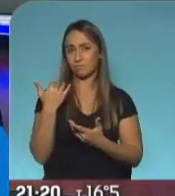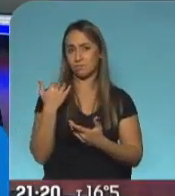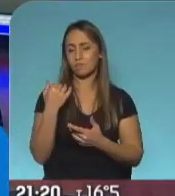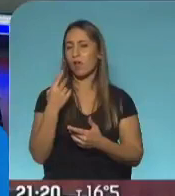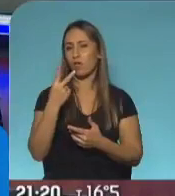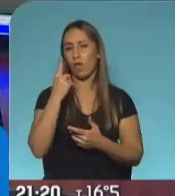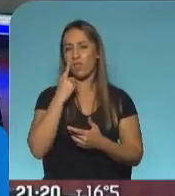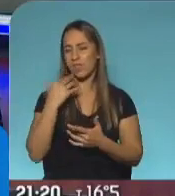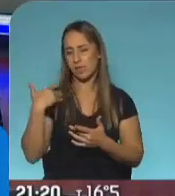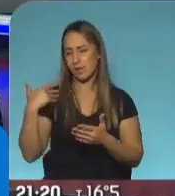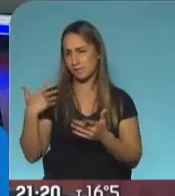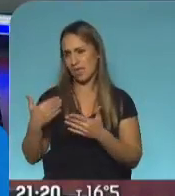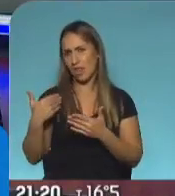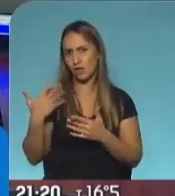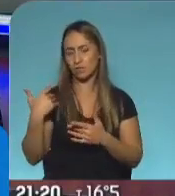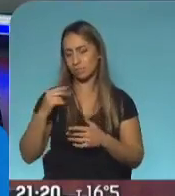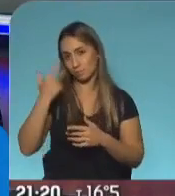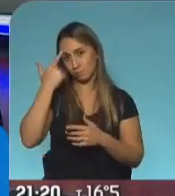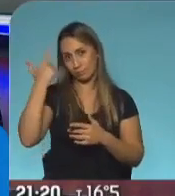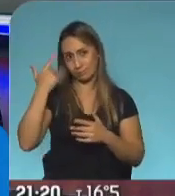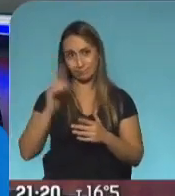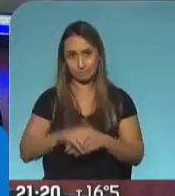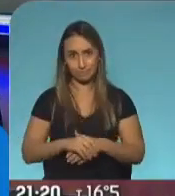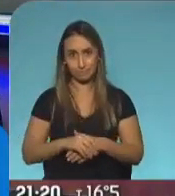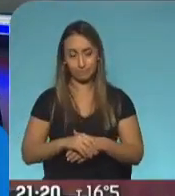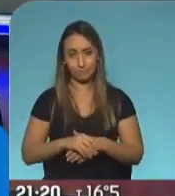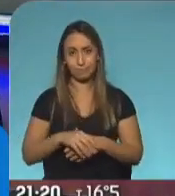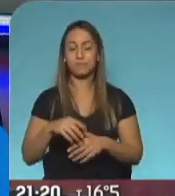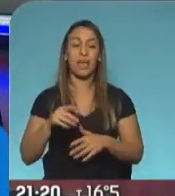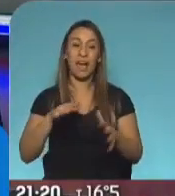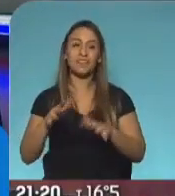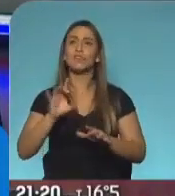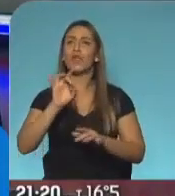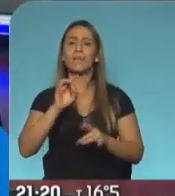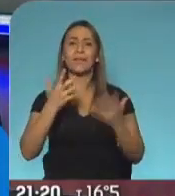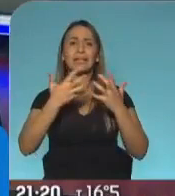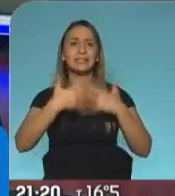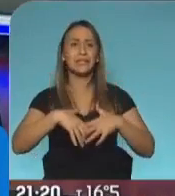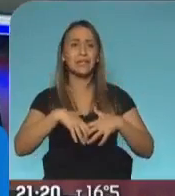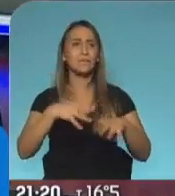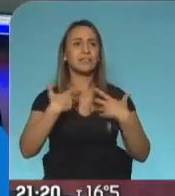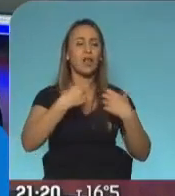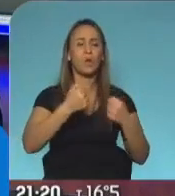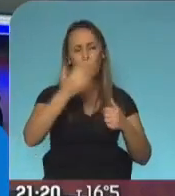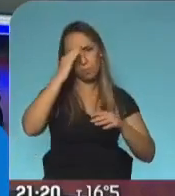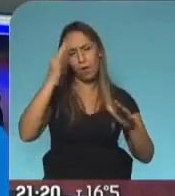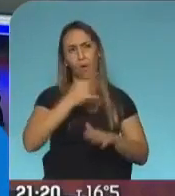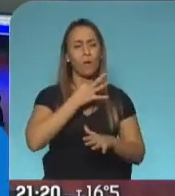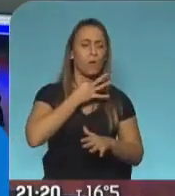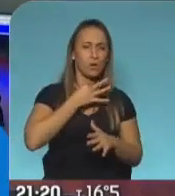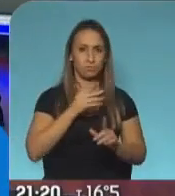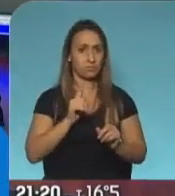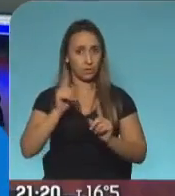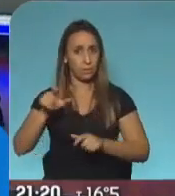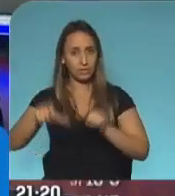de 48 horas a veces no solamente de la vida del sistema sino que colapsan los seres humanos en un problema con la atención de pacientes tan